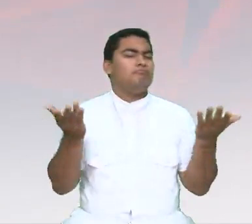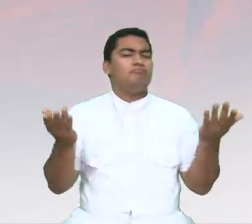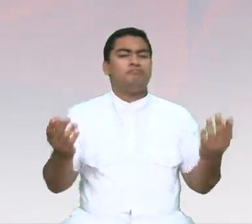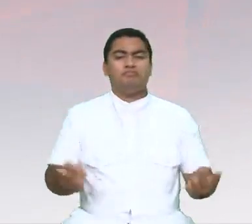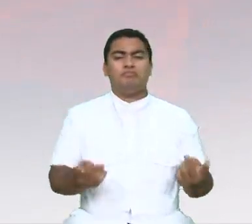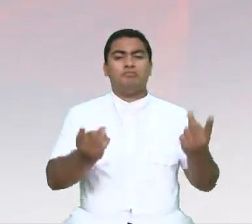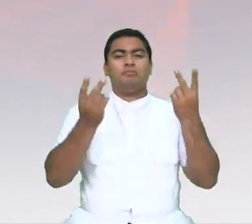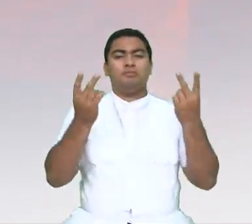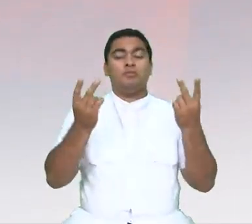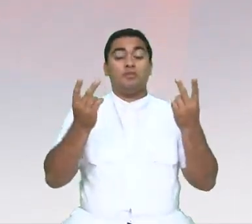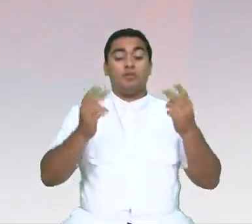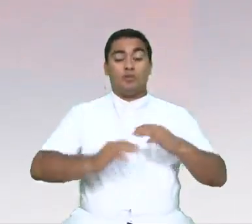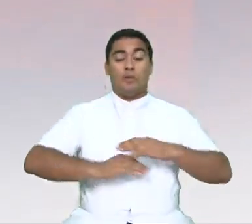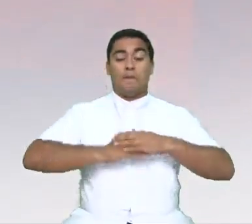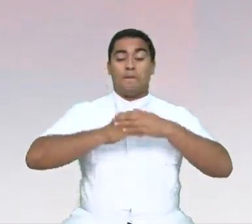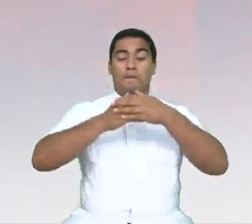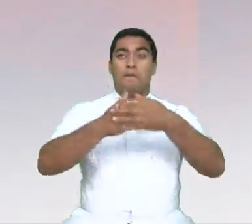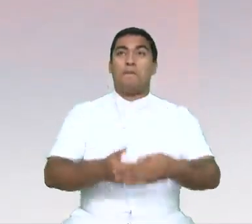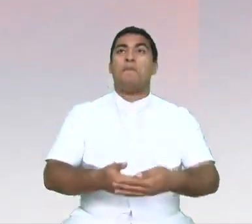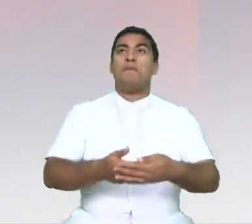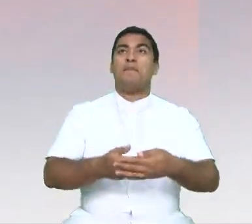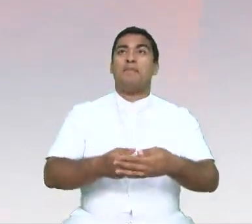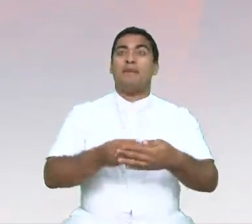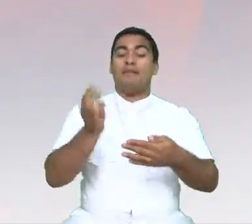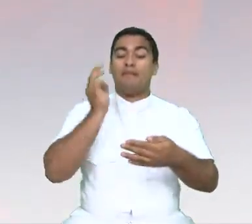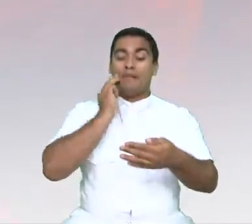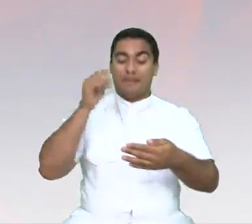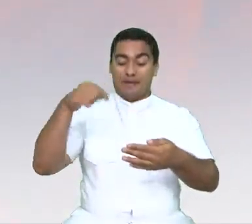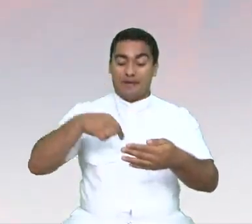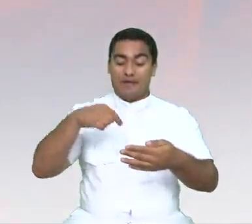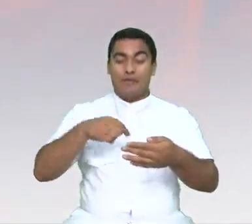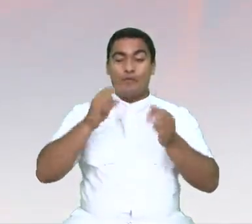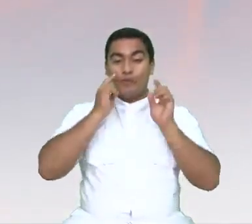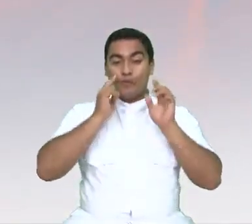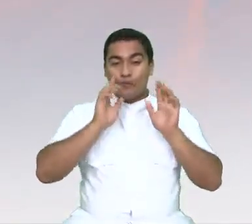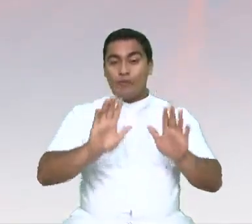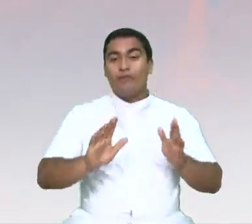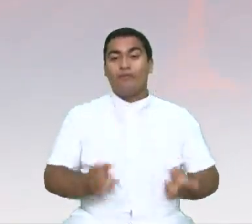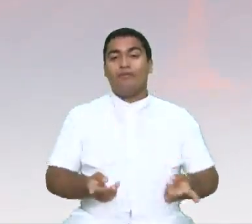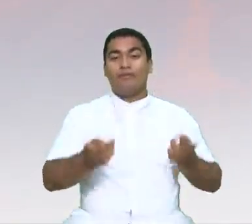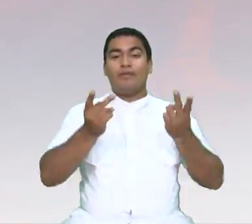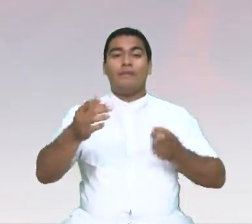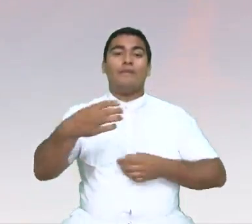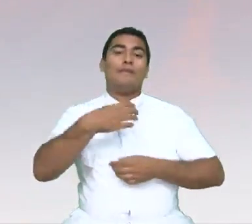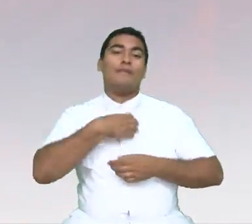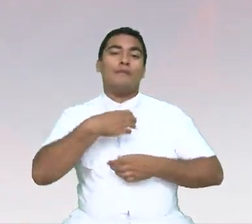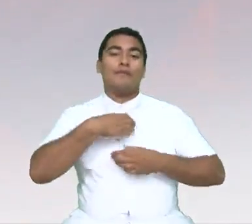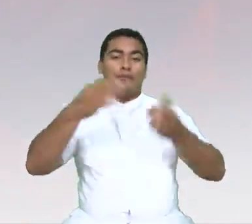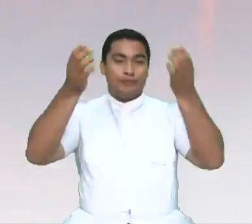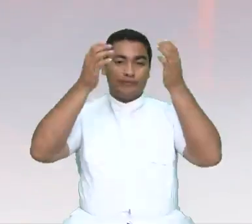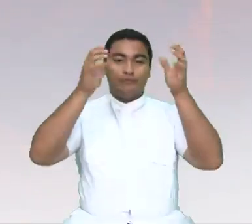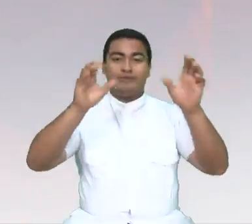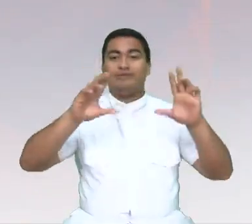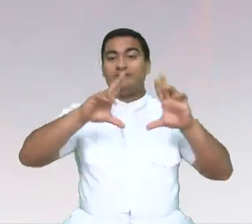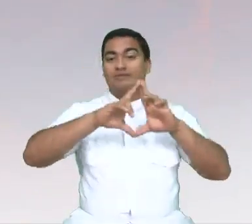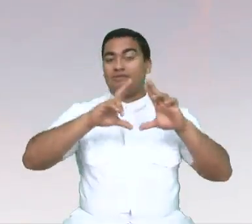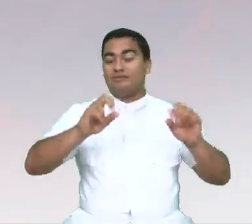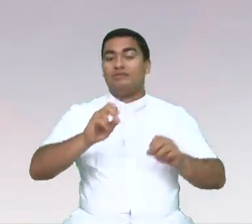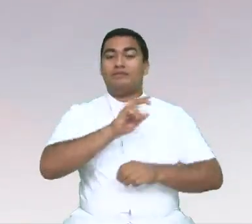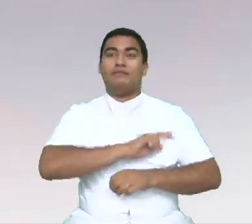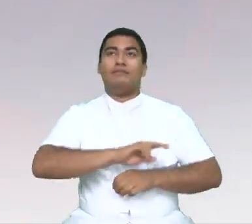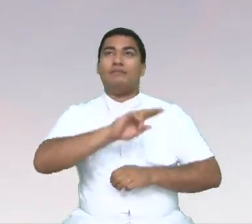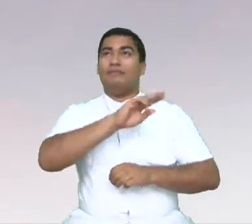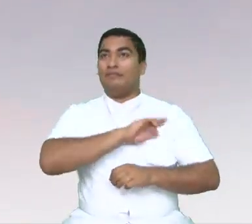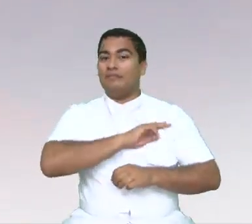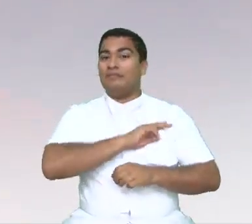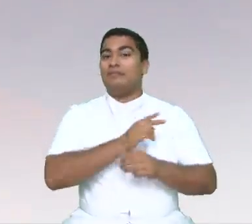el vientre de la madre, porque así somos, esa es nuestra cultura, son nuestros valores y